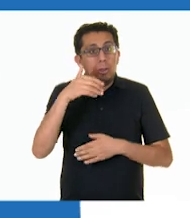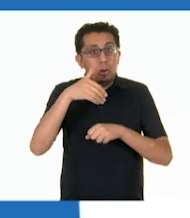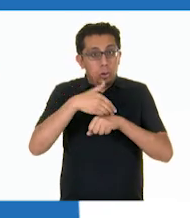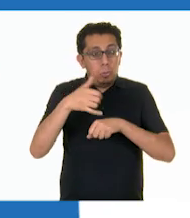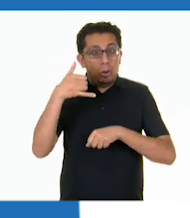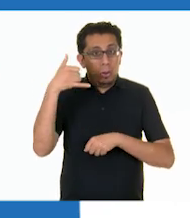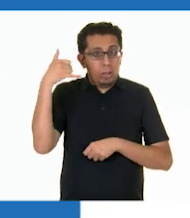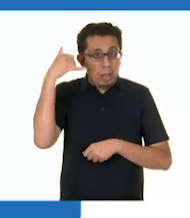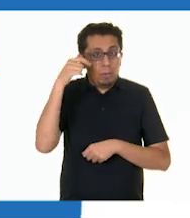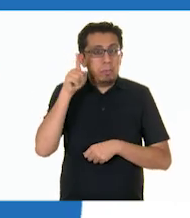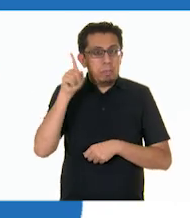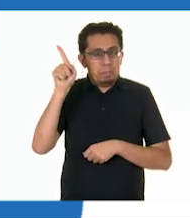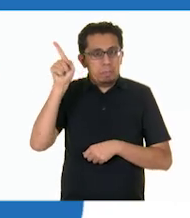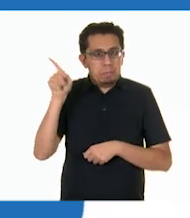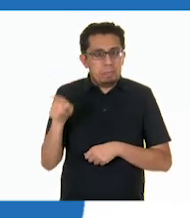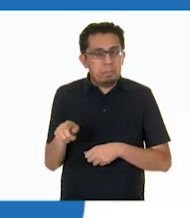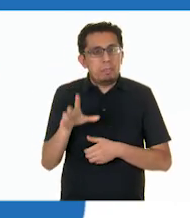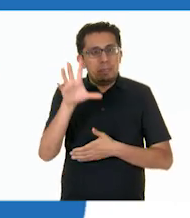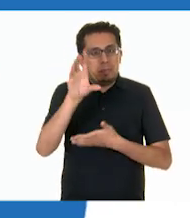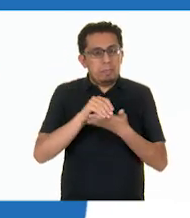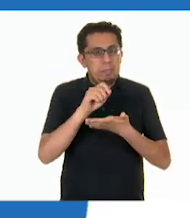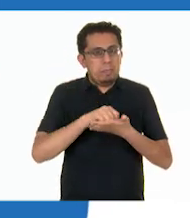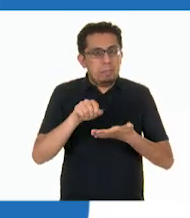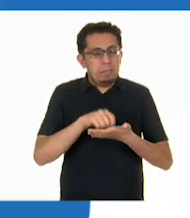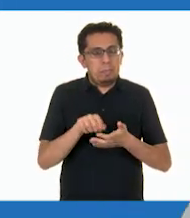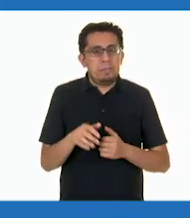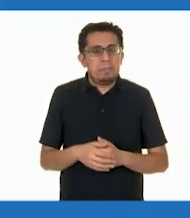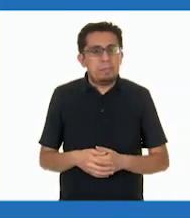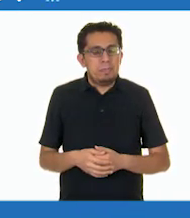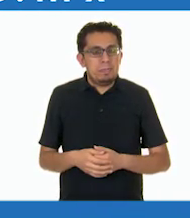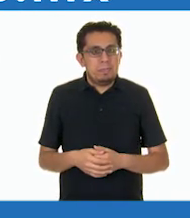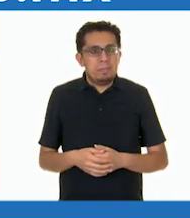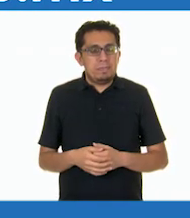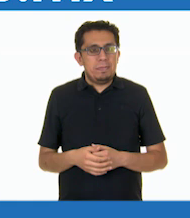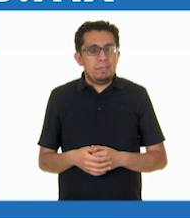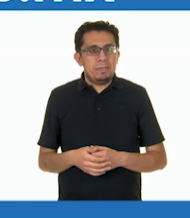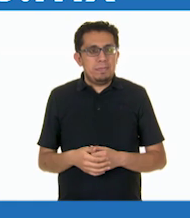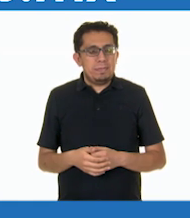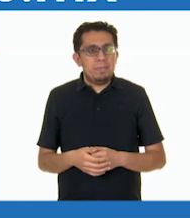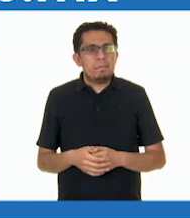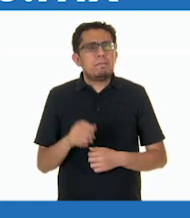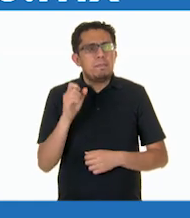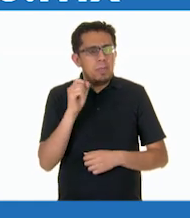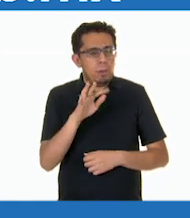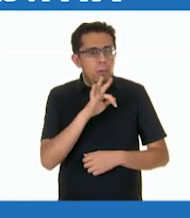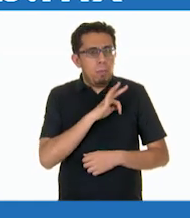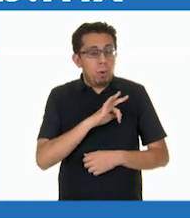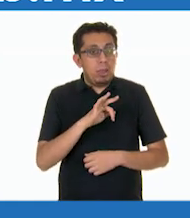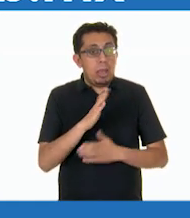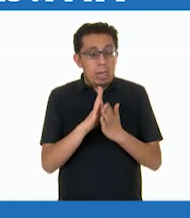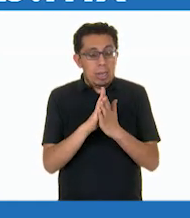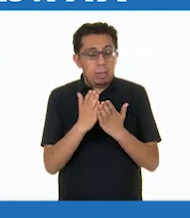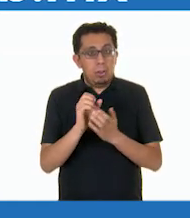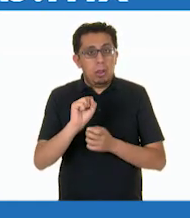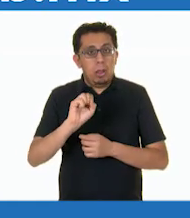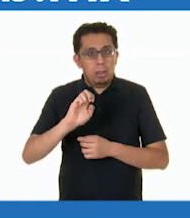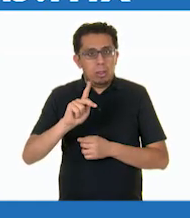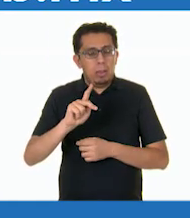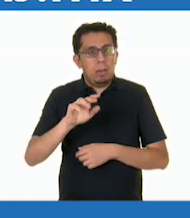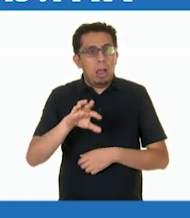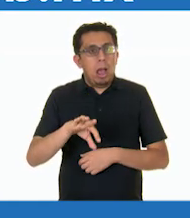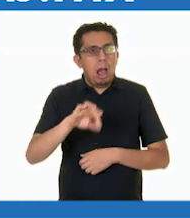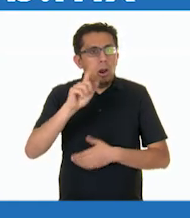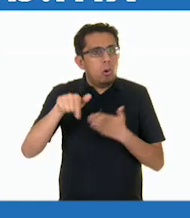55 41 72 04 13, 100 líneas. También puedes encontrar los libros de texto en la